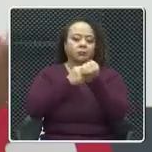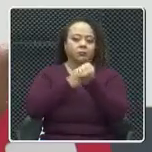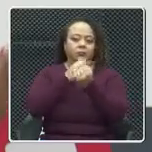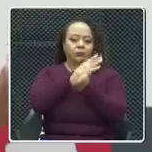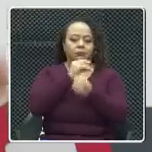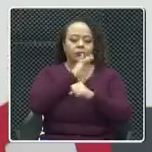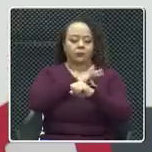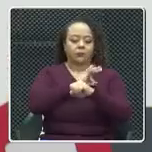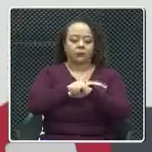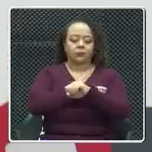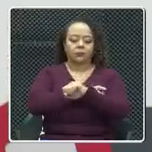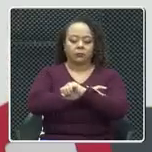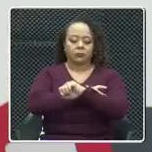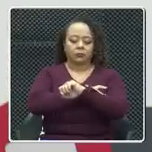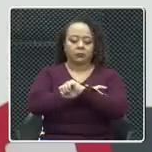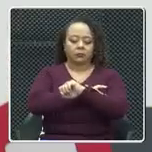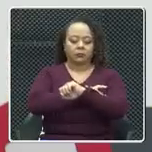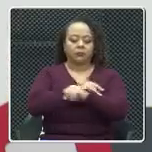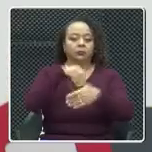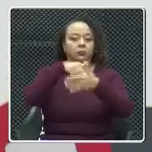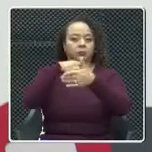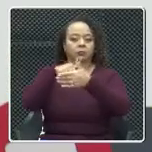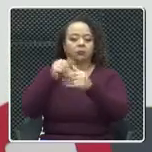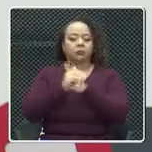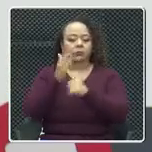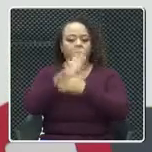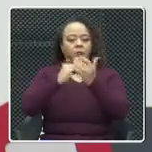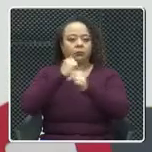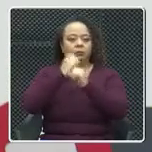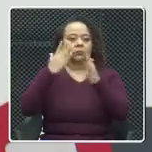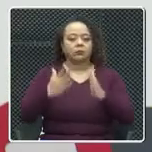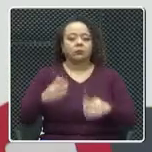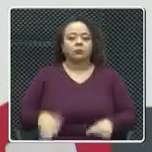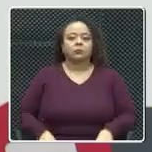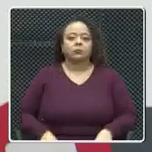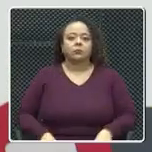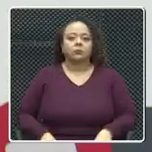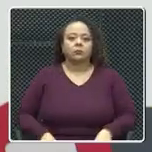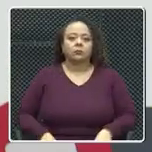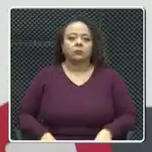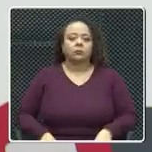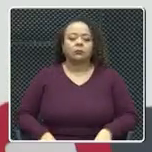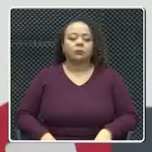un bienestar a la empresa, va a obstaculizar la parte laboral. Ok, le damos esta